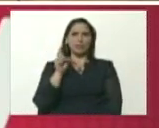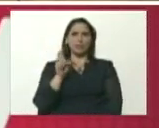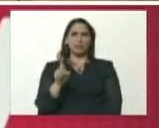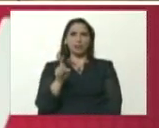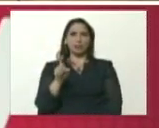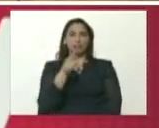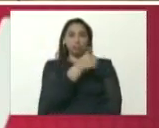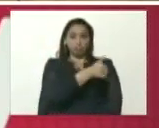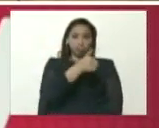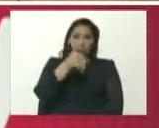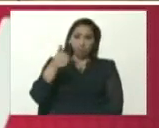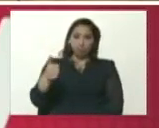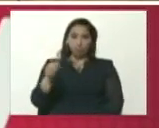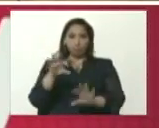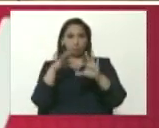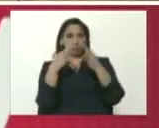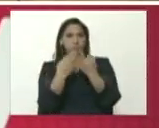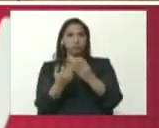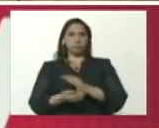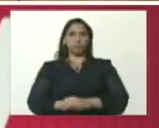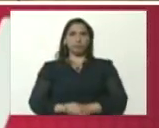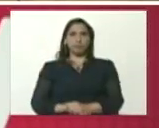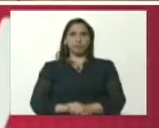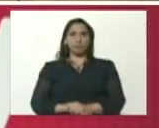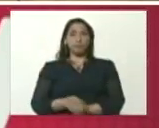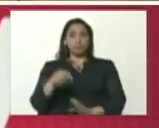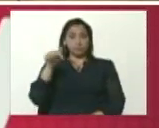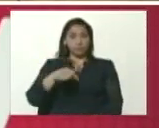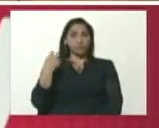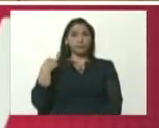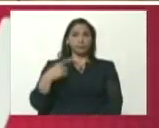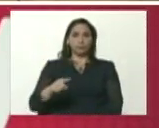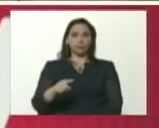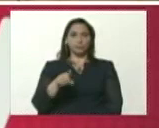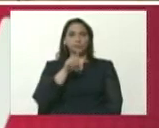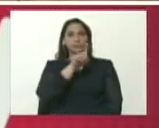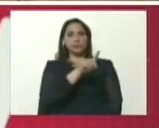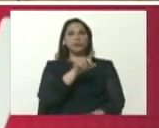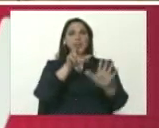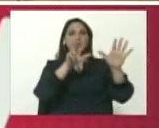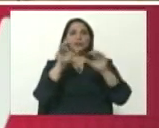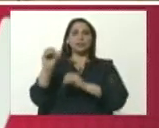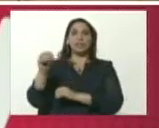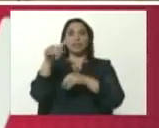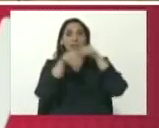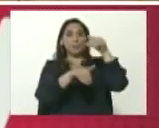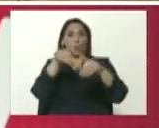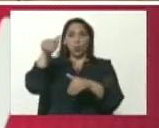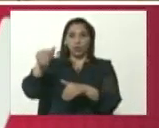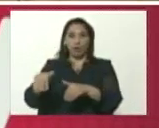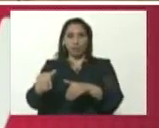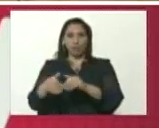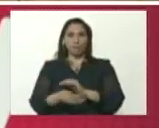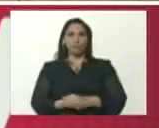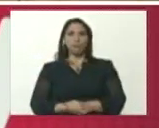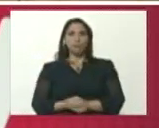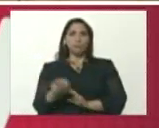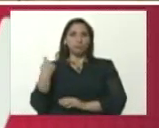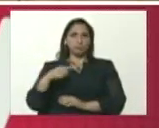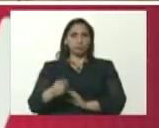de cada una de esas familias. Aquí tenemos, presidente, 180 votantes.